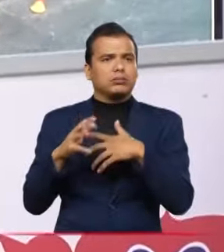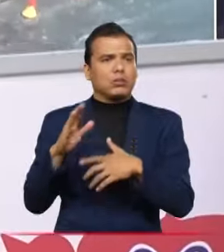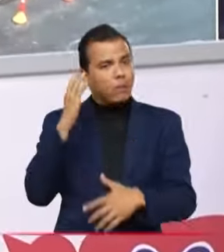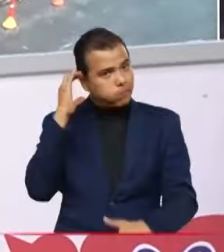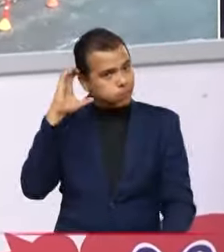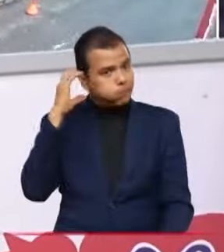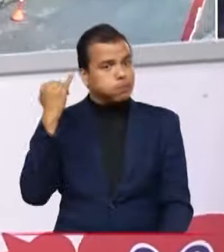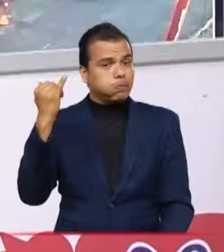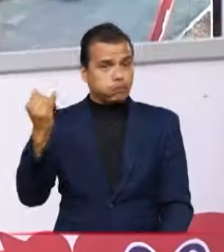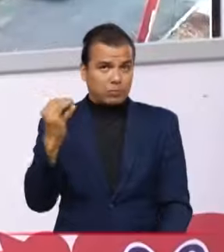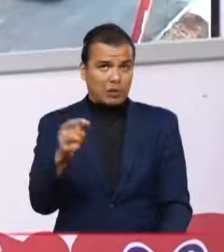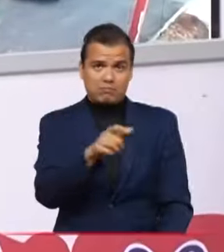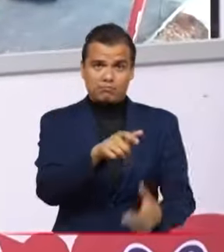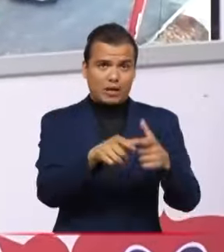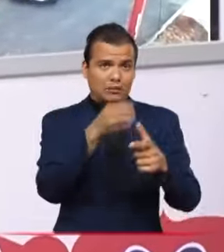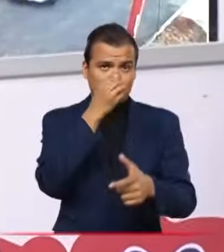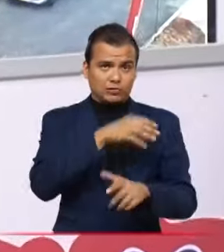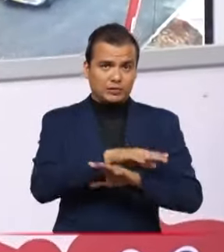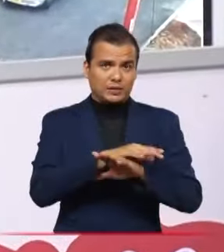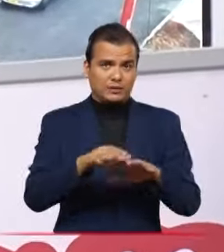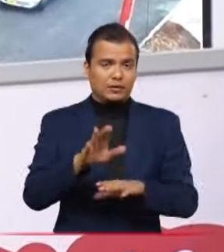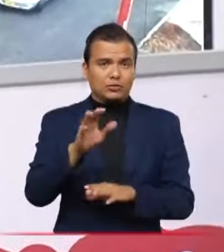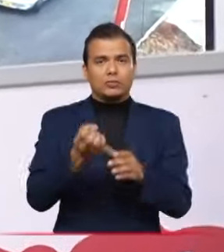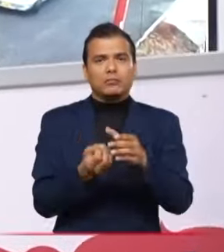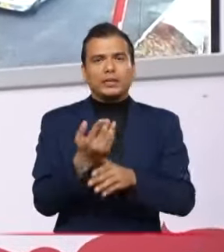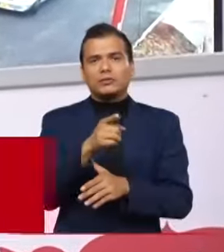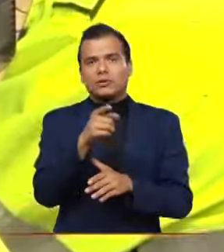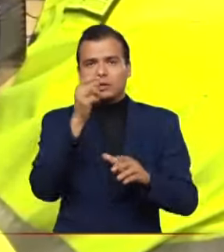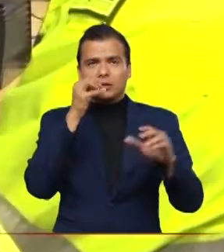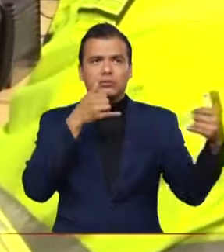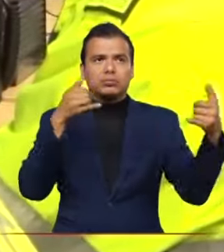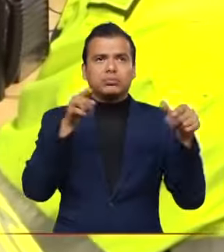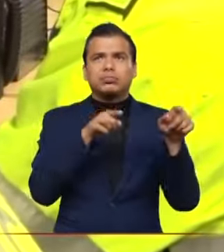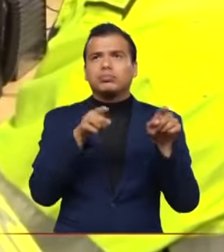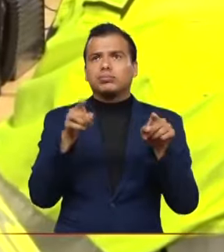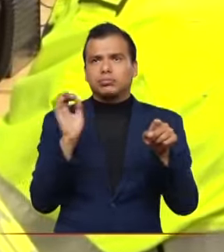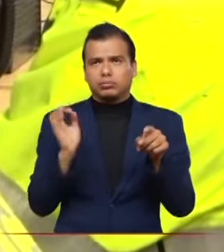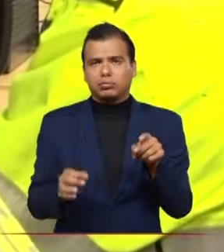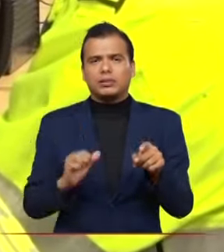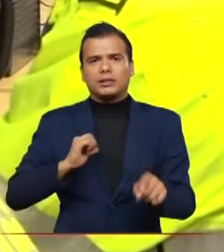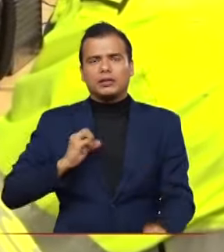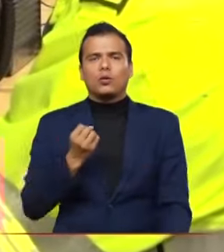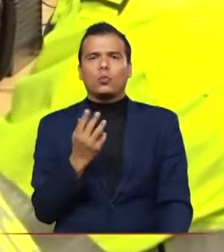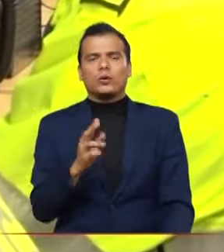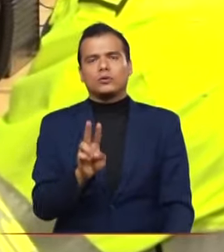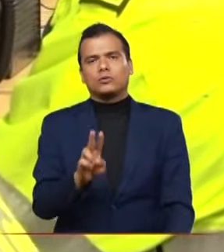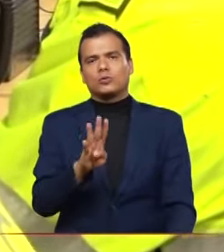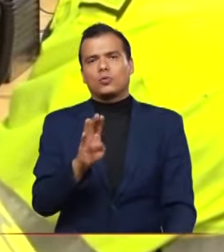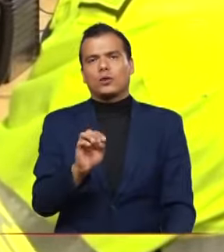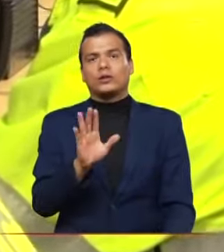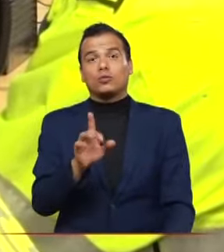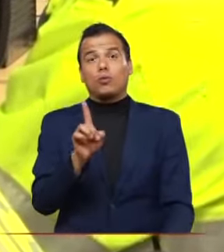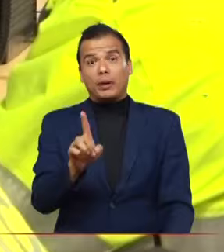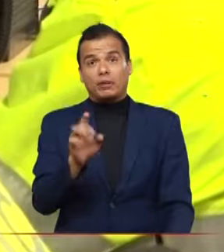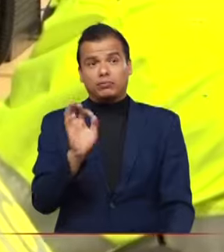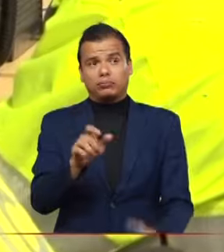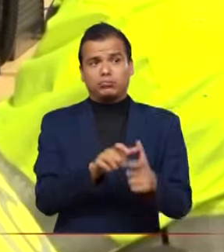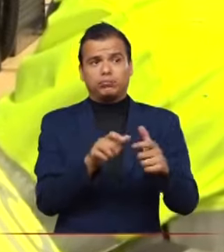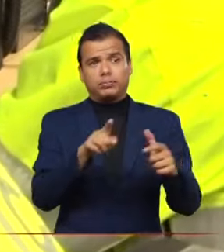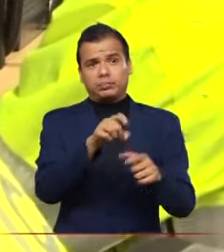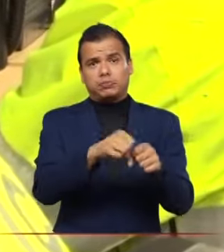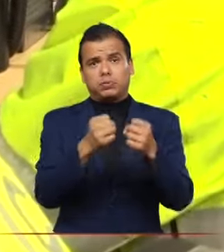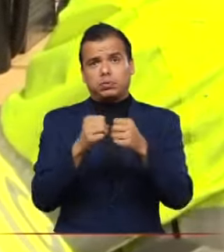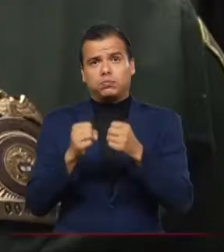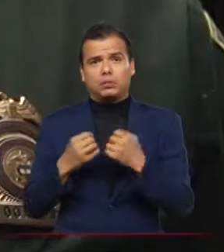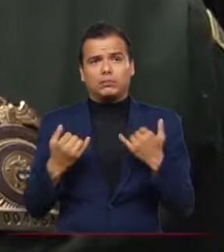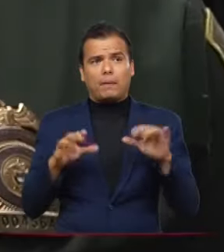El sistema de monitoreo de cámaras de seguridad y emergencias en Pasto cuenta actualmente con 240 de estos equipos, pero muchos están sin